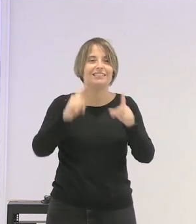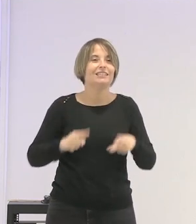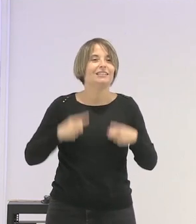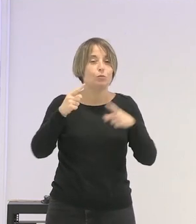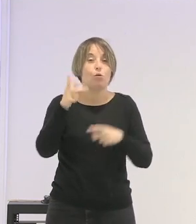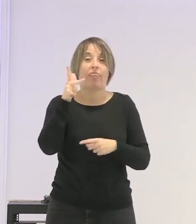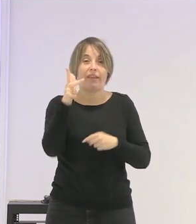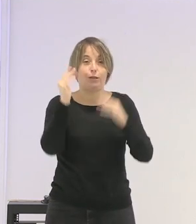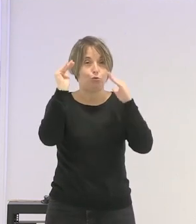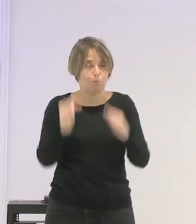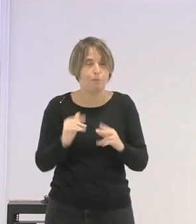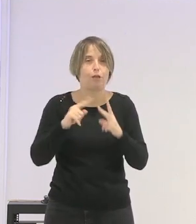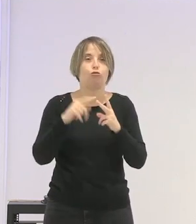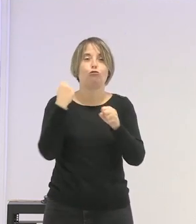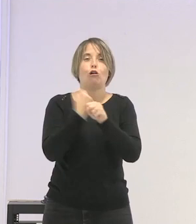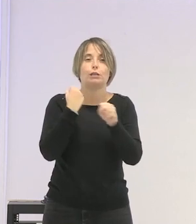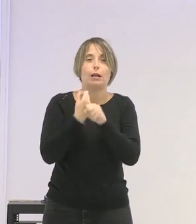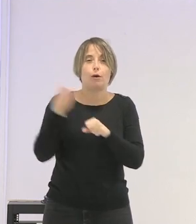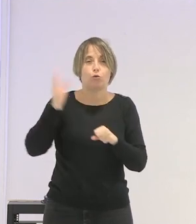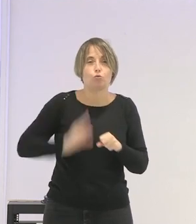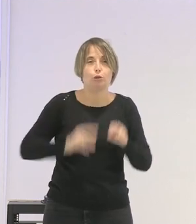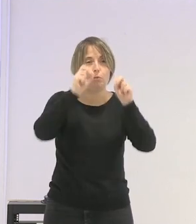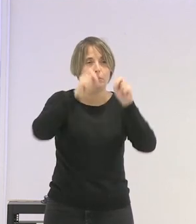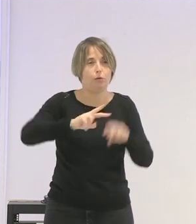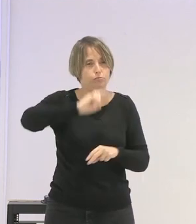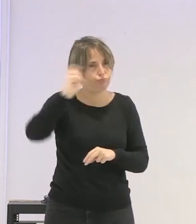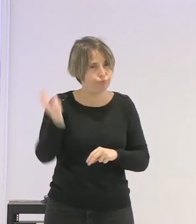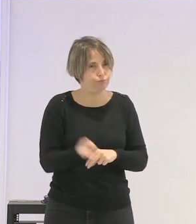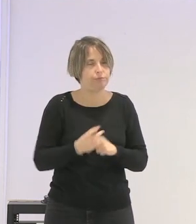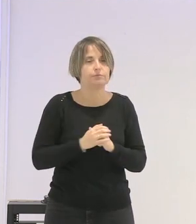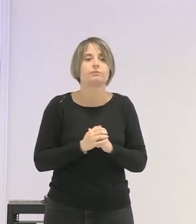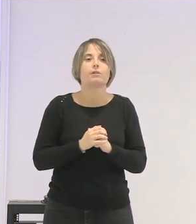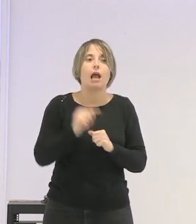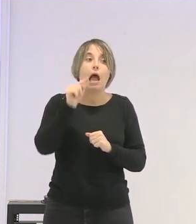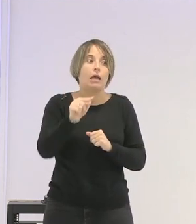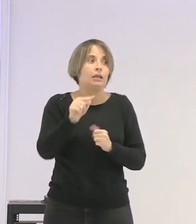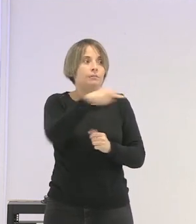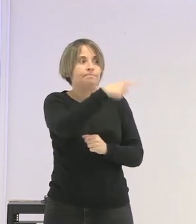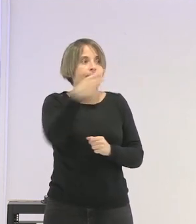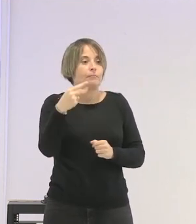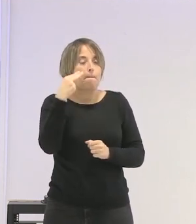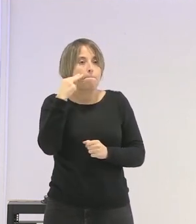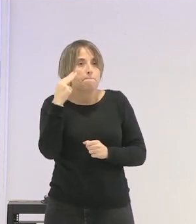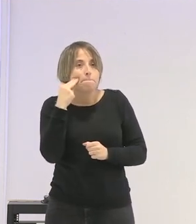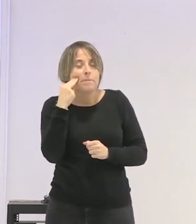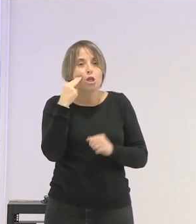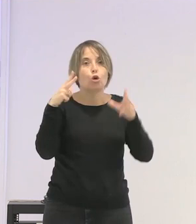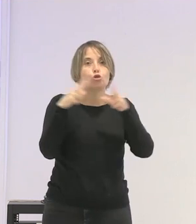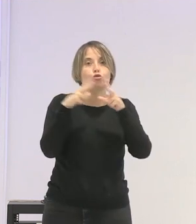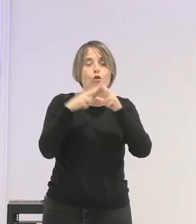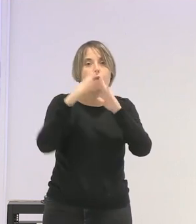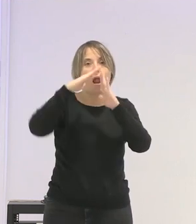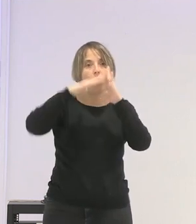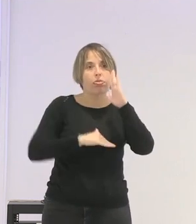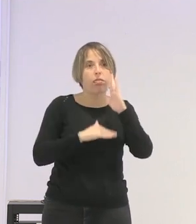menos derechos, con trabajos peor remunerados, etc., ¿no? Entonces, bueno, hay como un miedo al descenso social de las clases